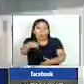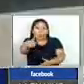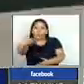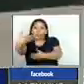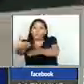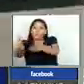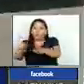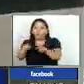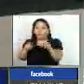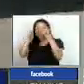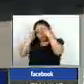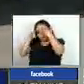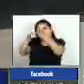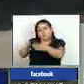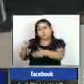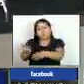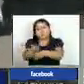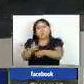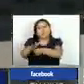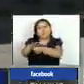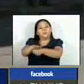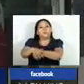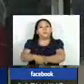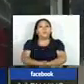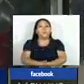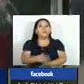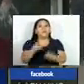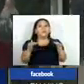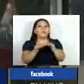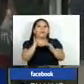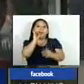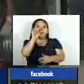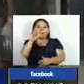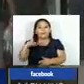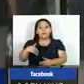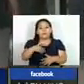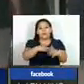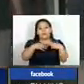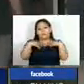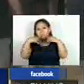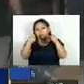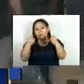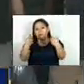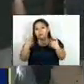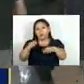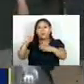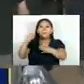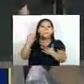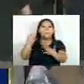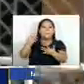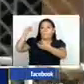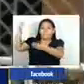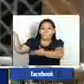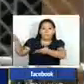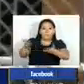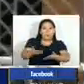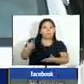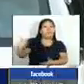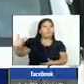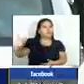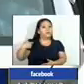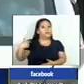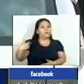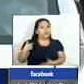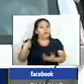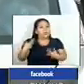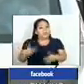para atender a los pacientes con COVID-19 han mencionado también que se prevé el ingreso del primer lote de vacunas contra esta enfermedad